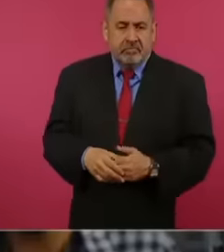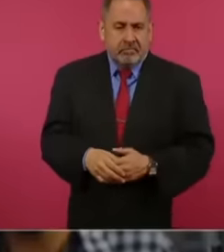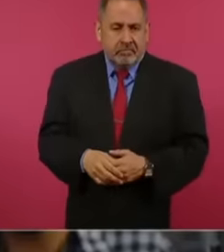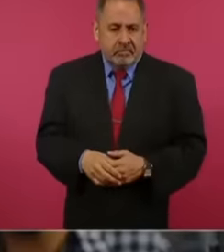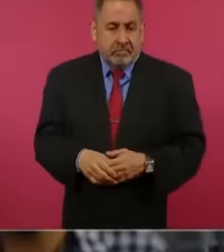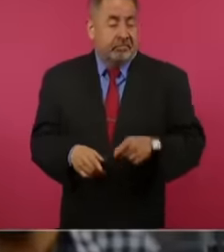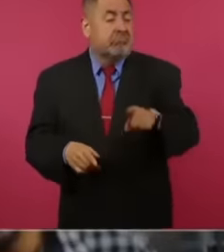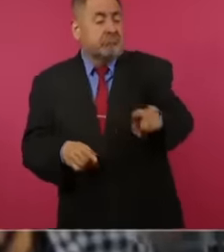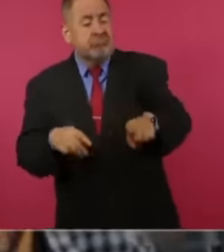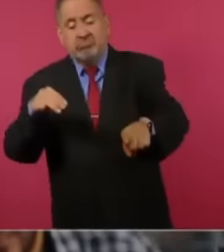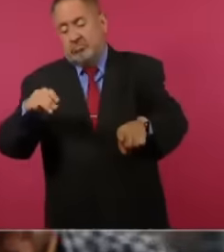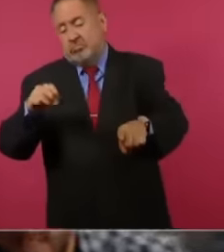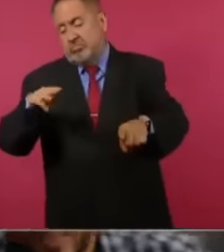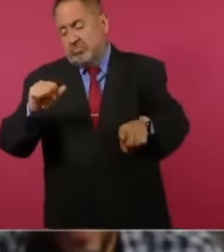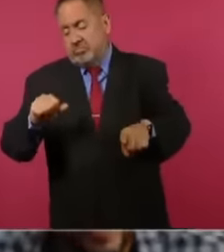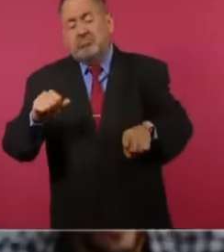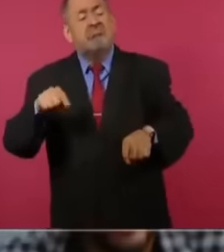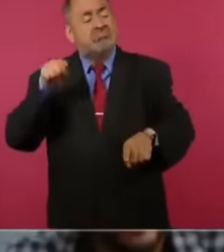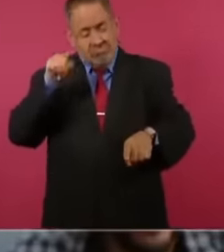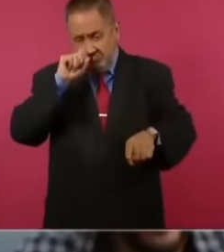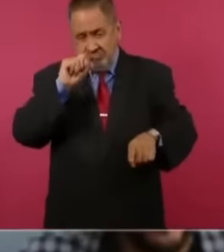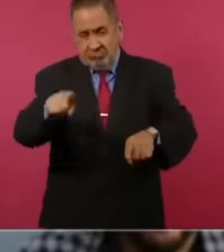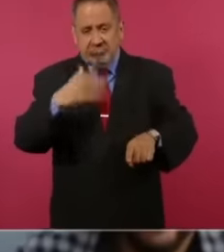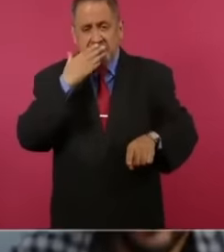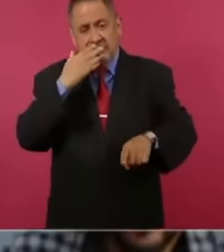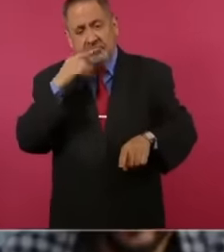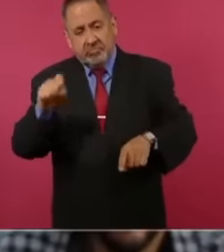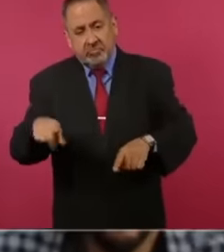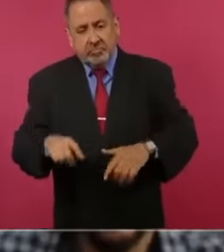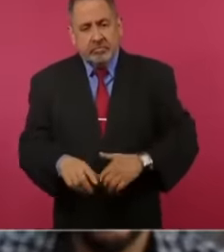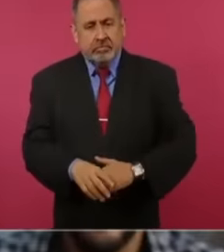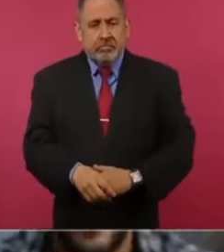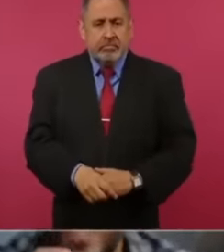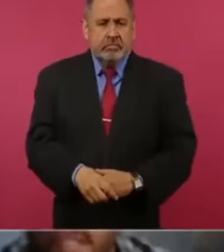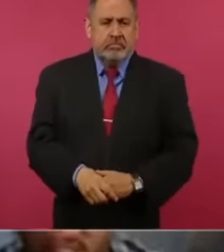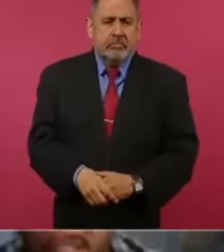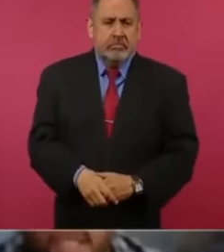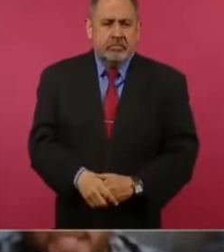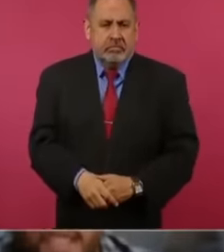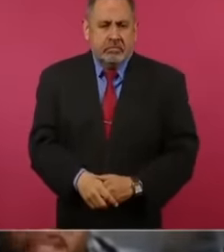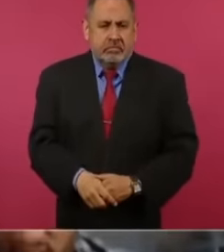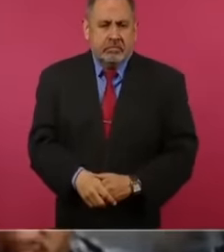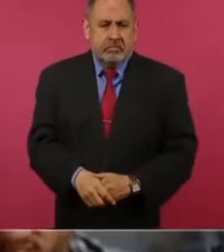Sonora. En Sonora. Bueno. Oiga, presidente, entonces,